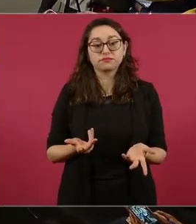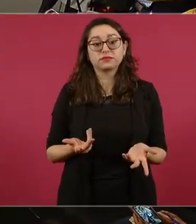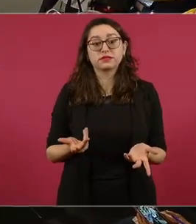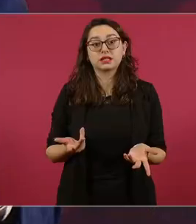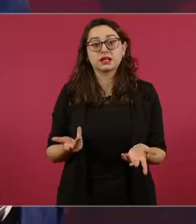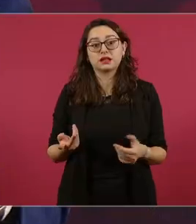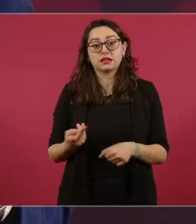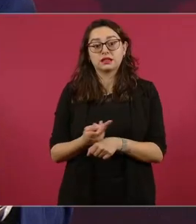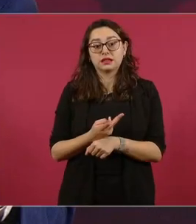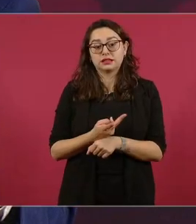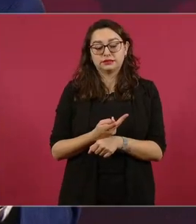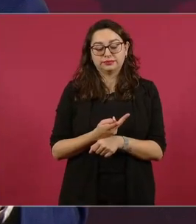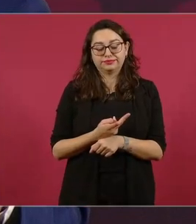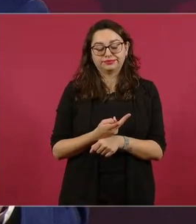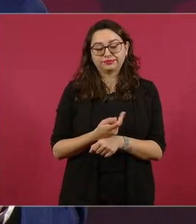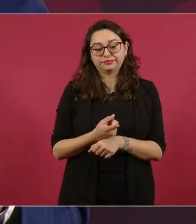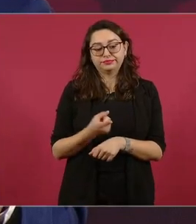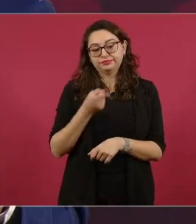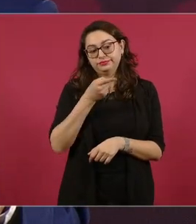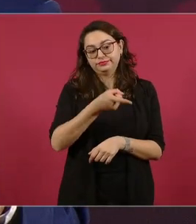a don Eugenio Garza Sada,